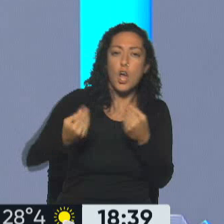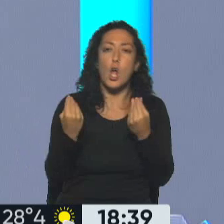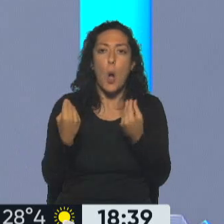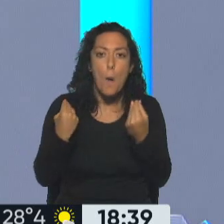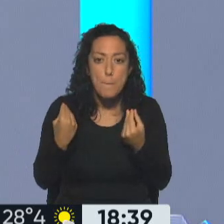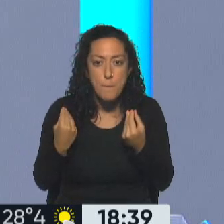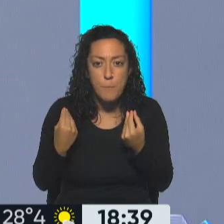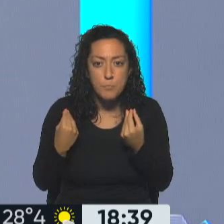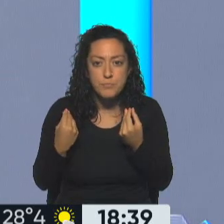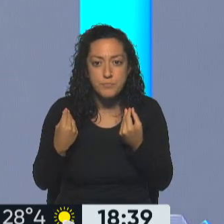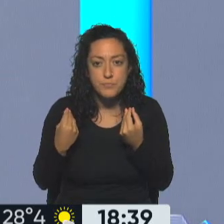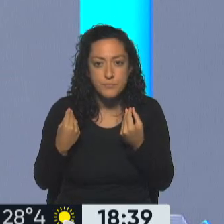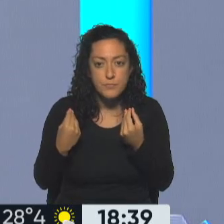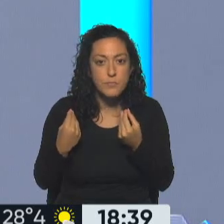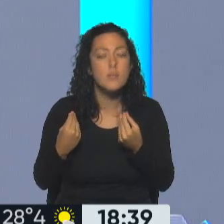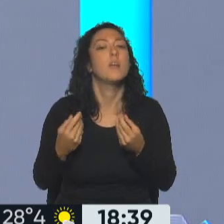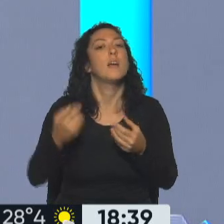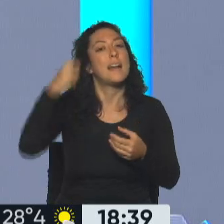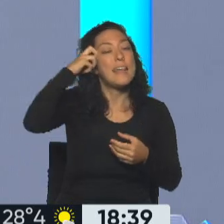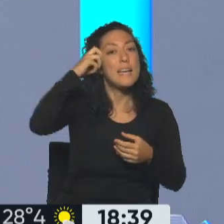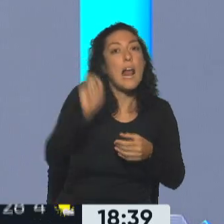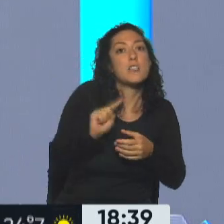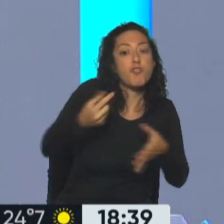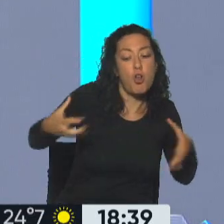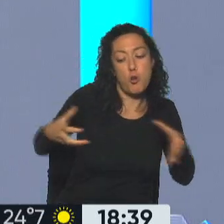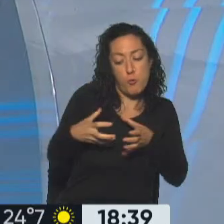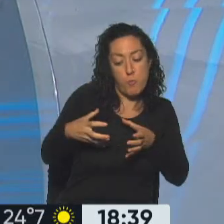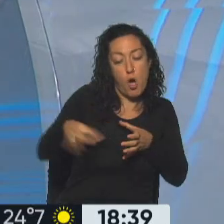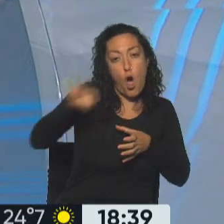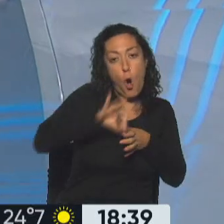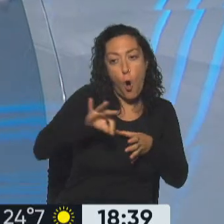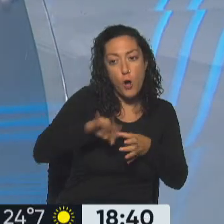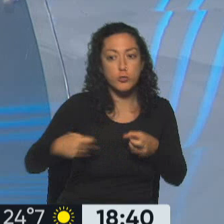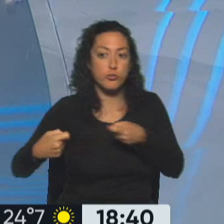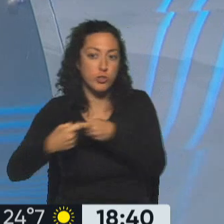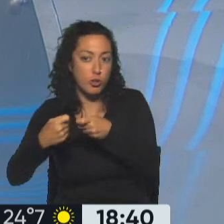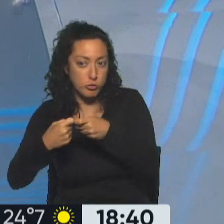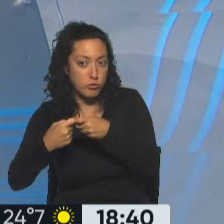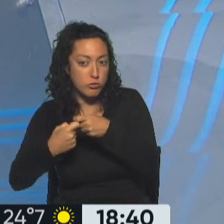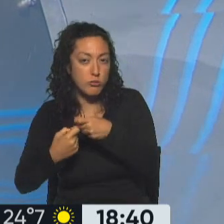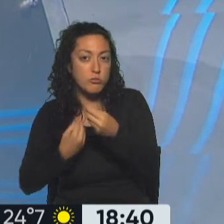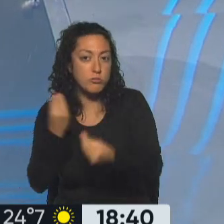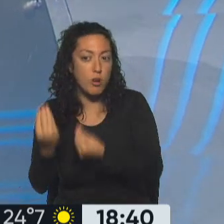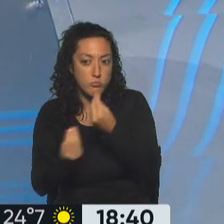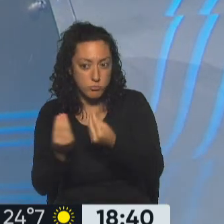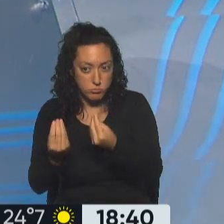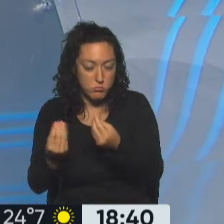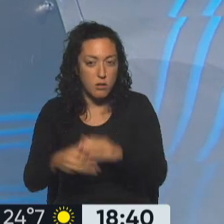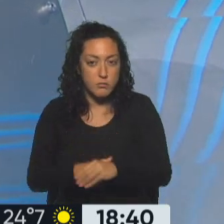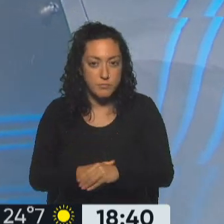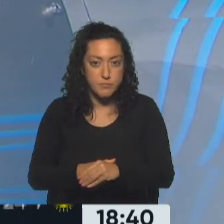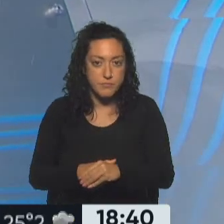juegan juegan la interna por afuera o van a terminar yo te diría